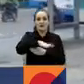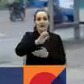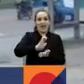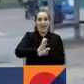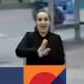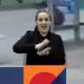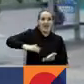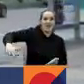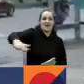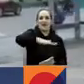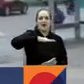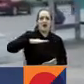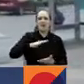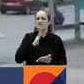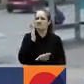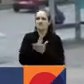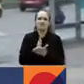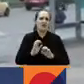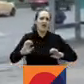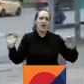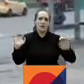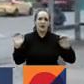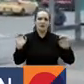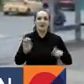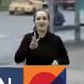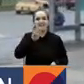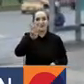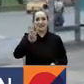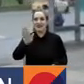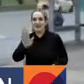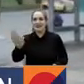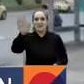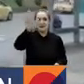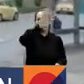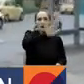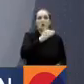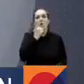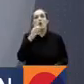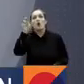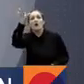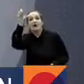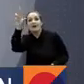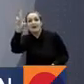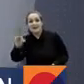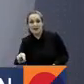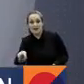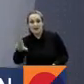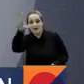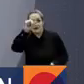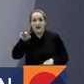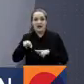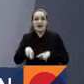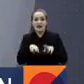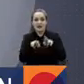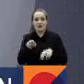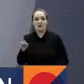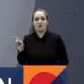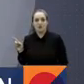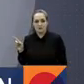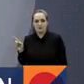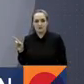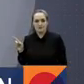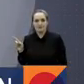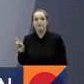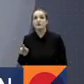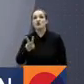lluvias provocaron algunas emergencias en los tres departamentos que lo conforman, como ocurrió en Risaralda, donde se registró la creciente de los ríos Otún y Consotá,